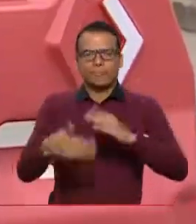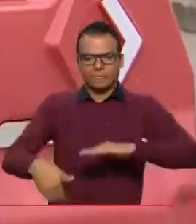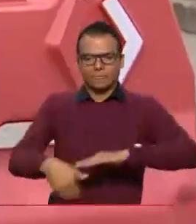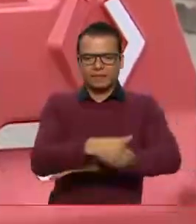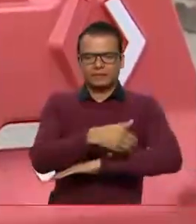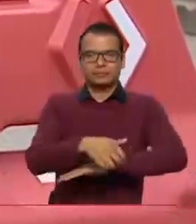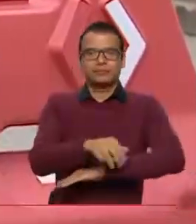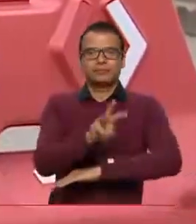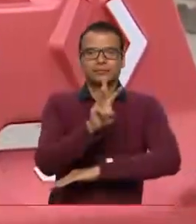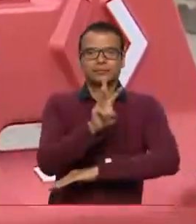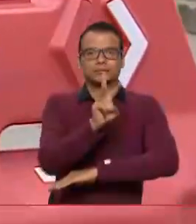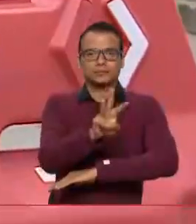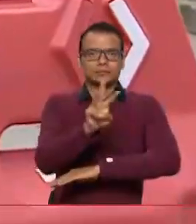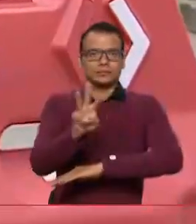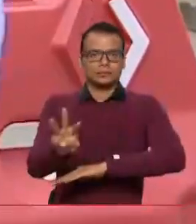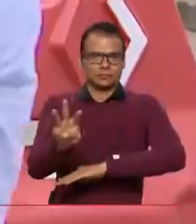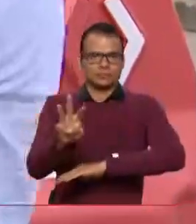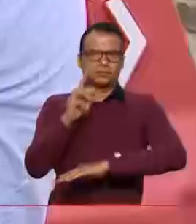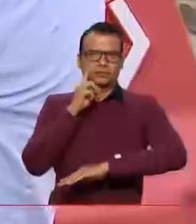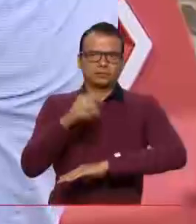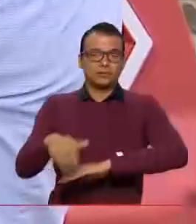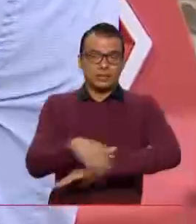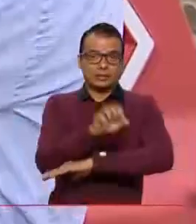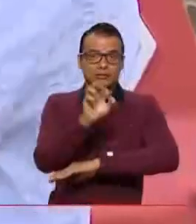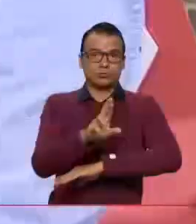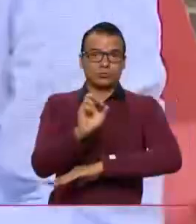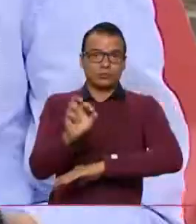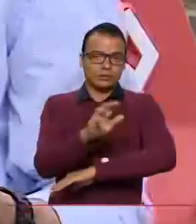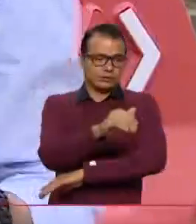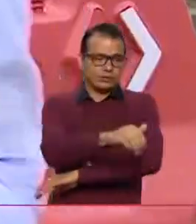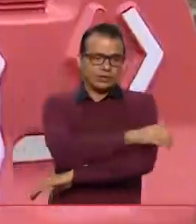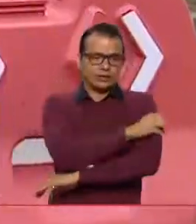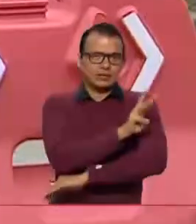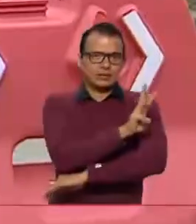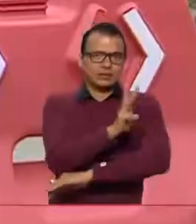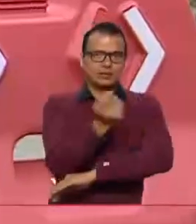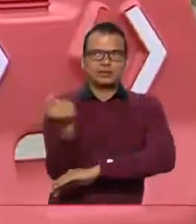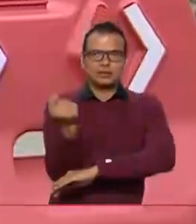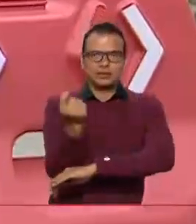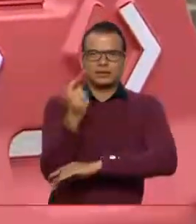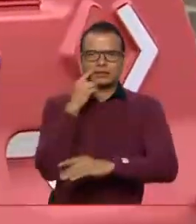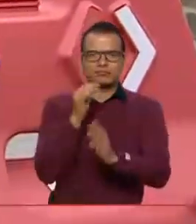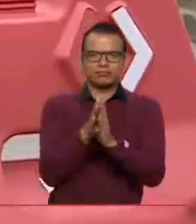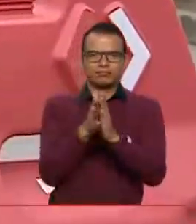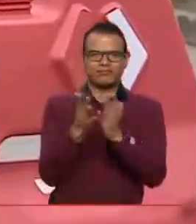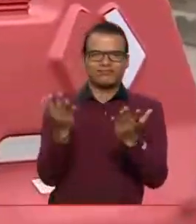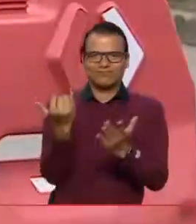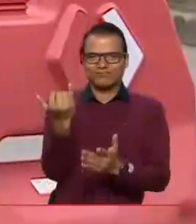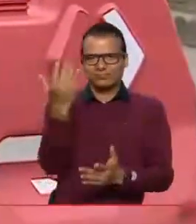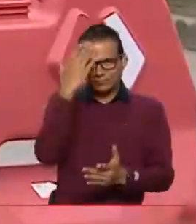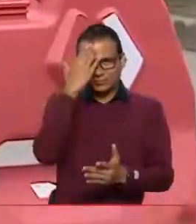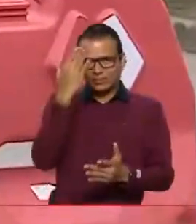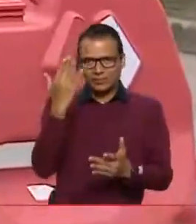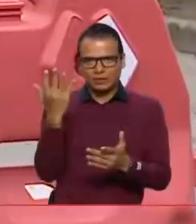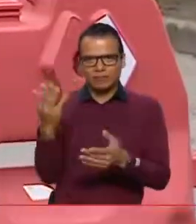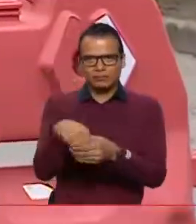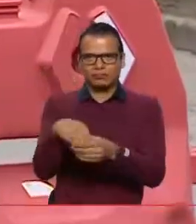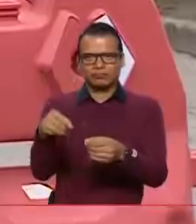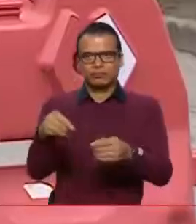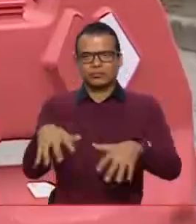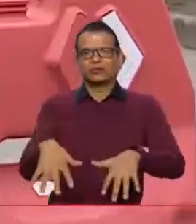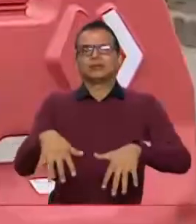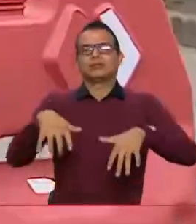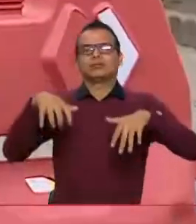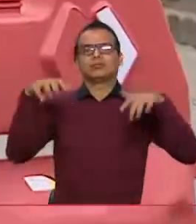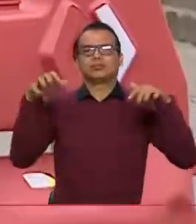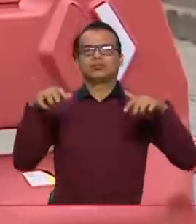carrera 33, donde fueron instaladas estas graderías para lo que será la feria de la